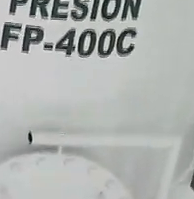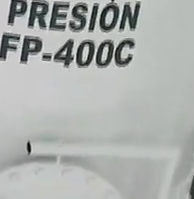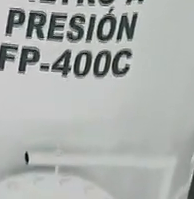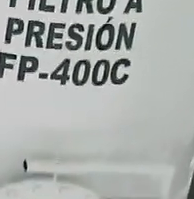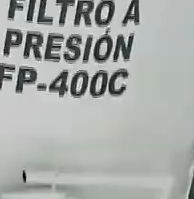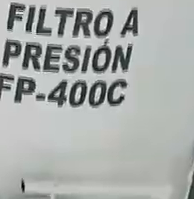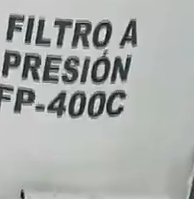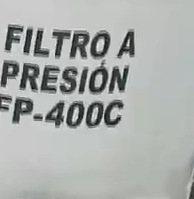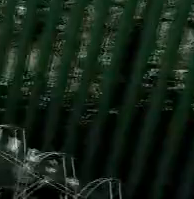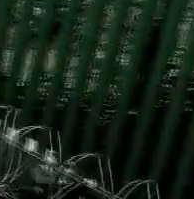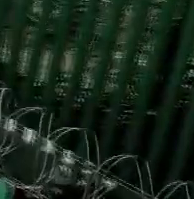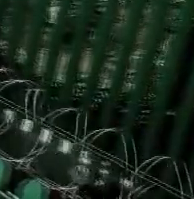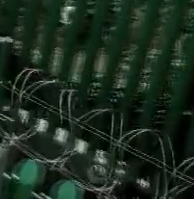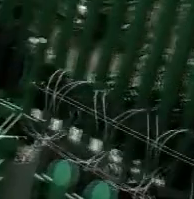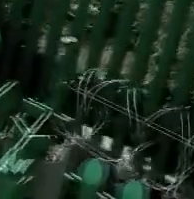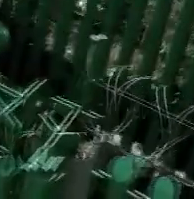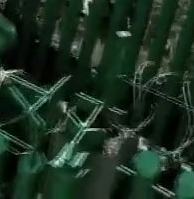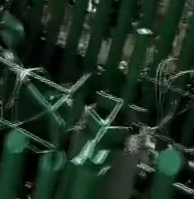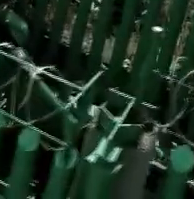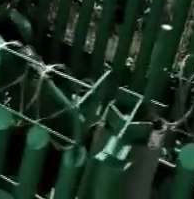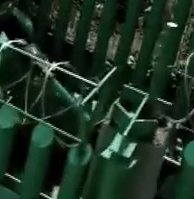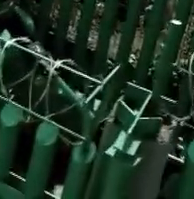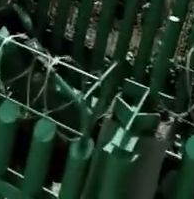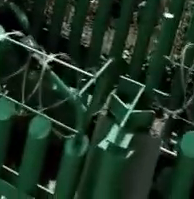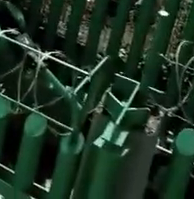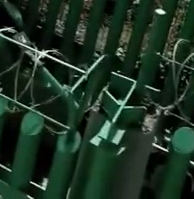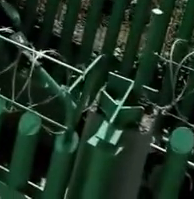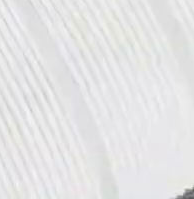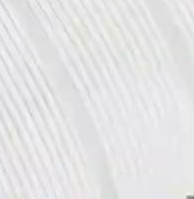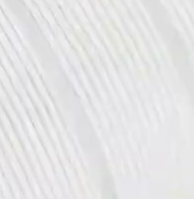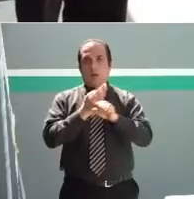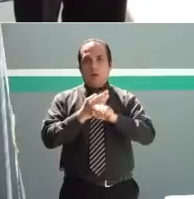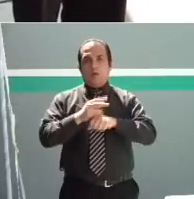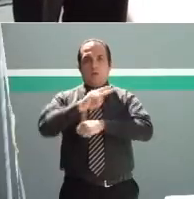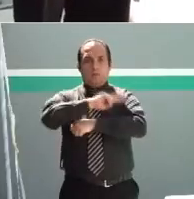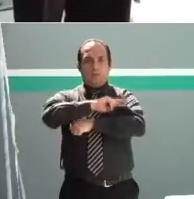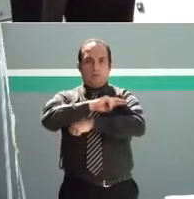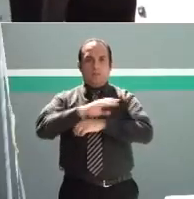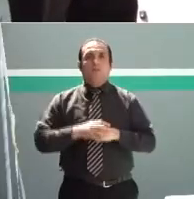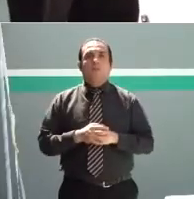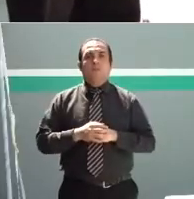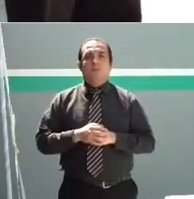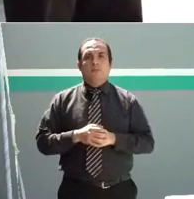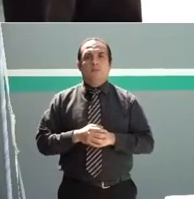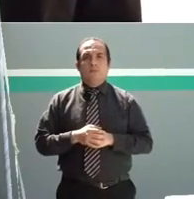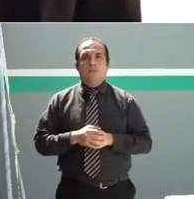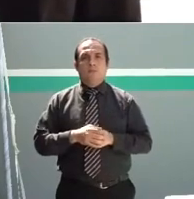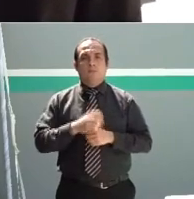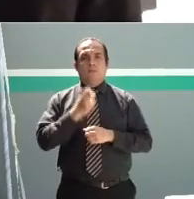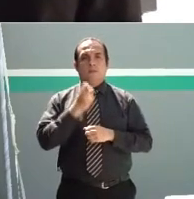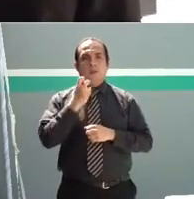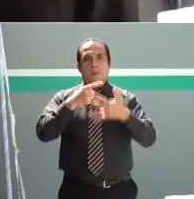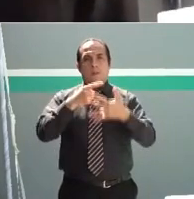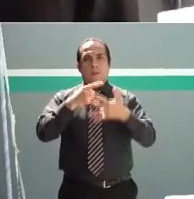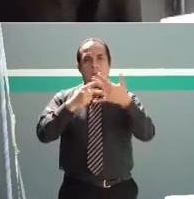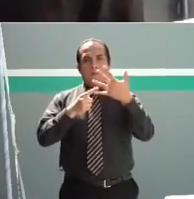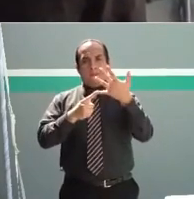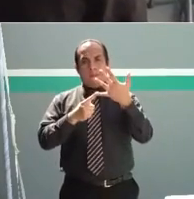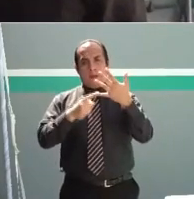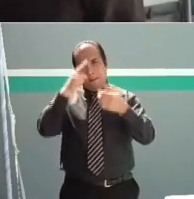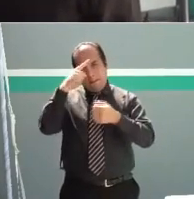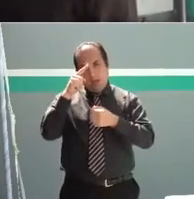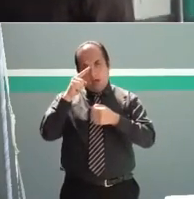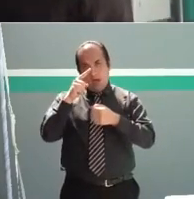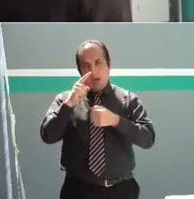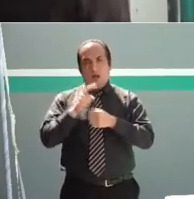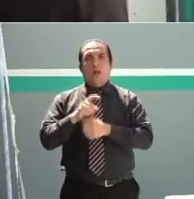Todos los parámetros que están en la que les presenté en esta lámina son los parámetros de la norma para agua